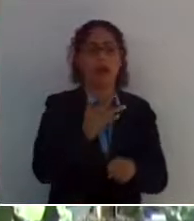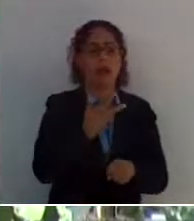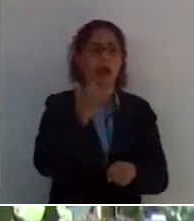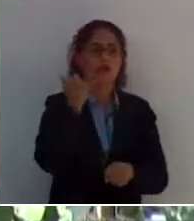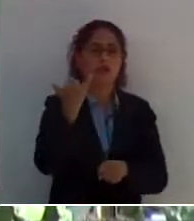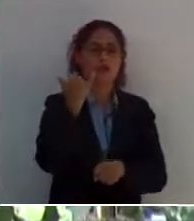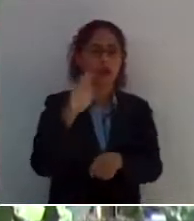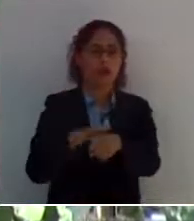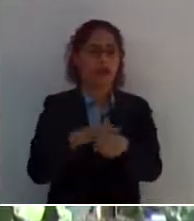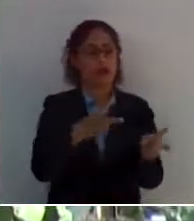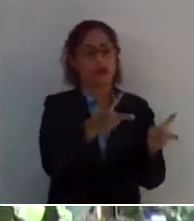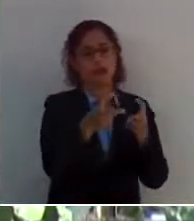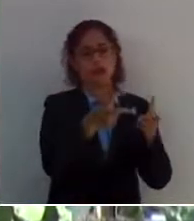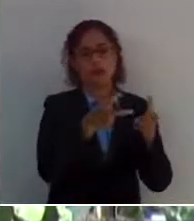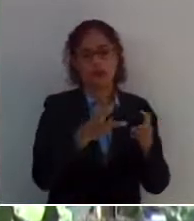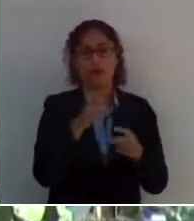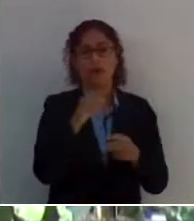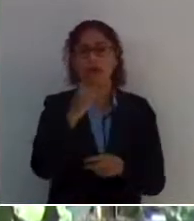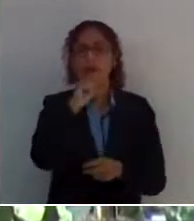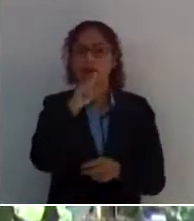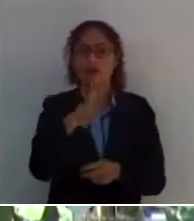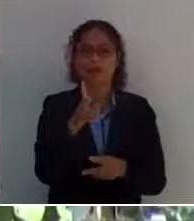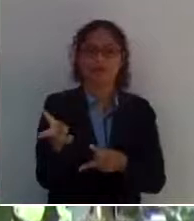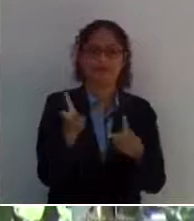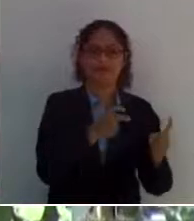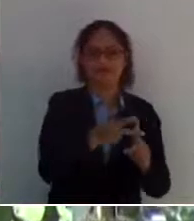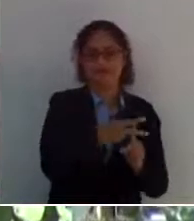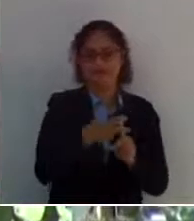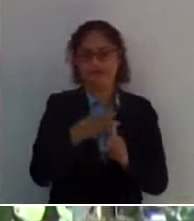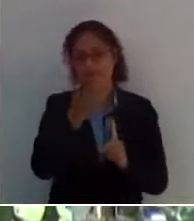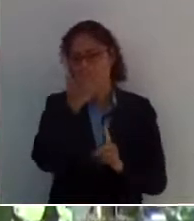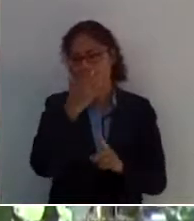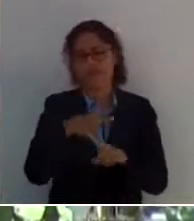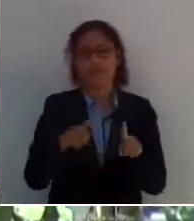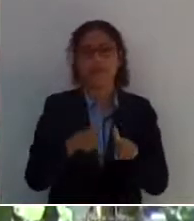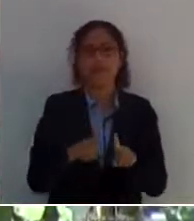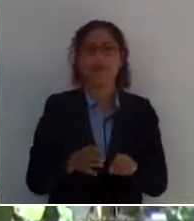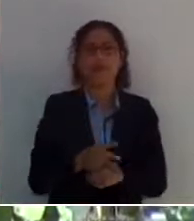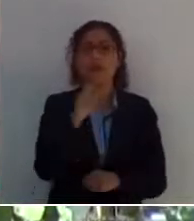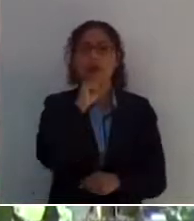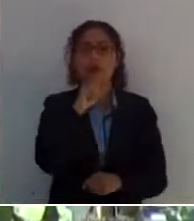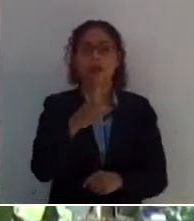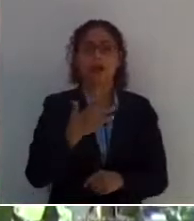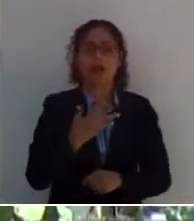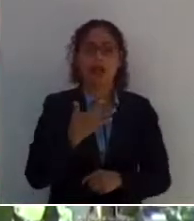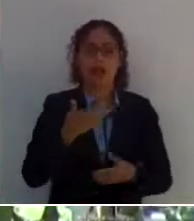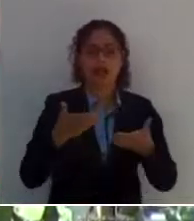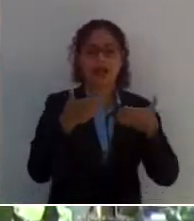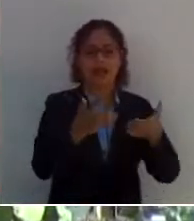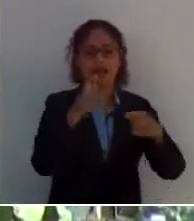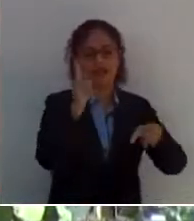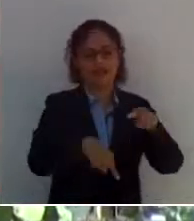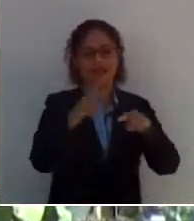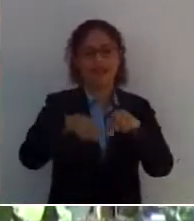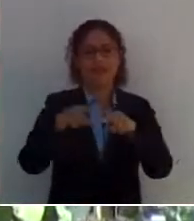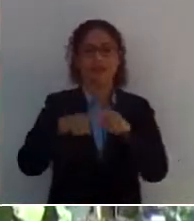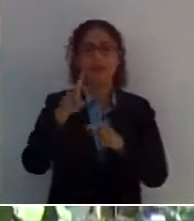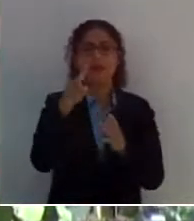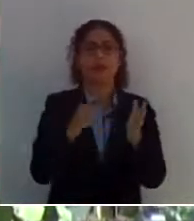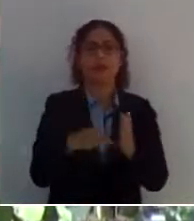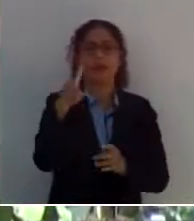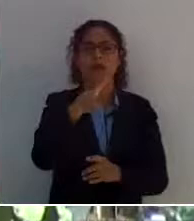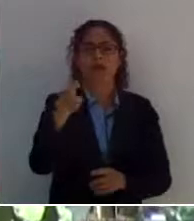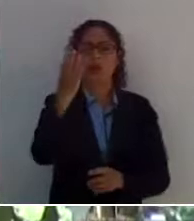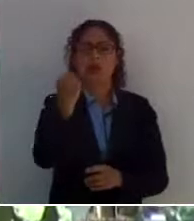vehículos con reporte de robo y relacionados con actividades delincuenciales. De igual modo, se han retirado de las calles 1.109 armas